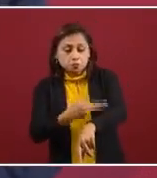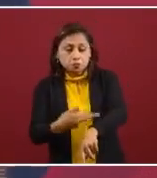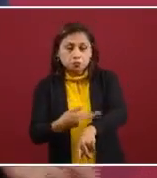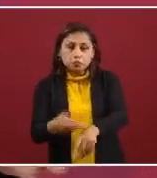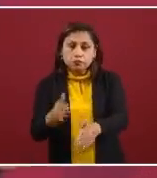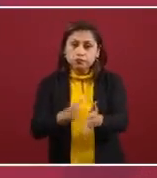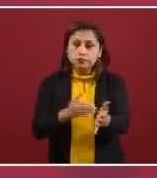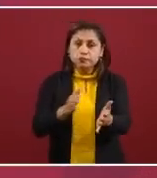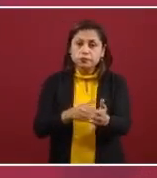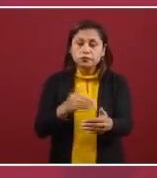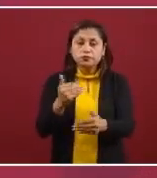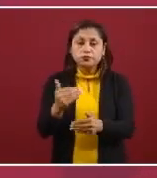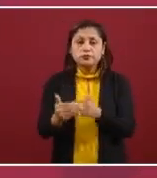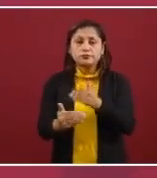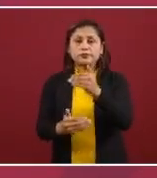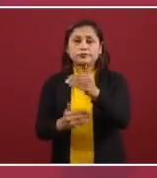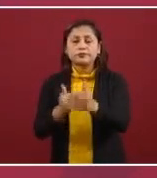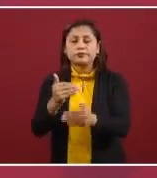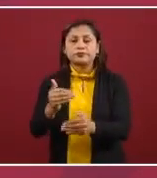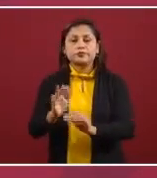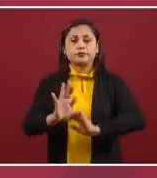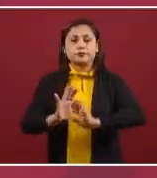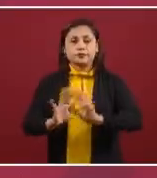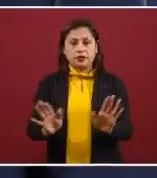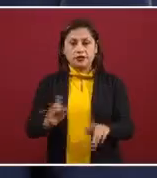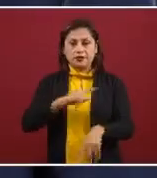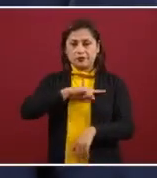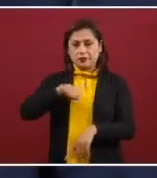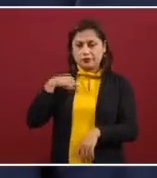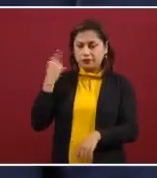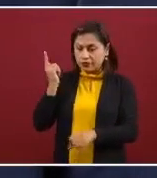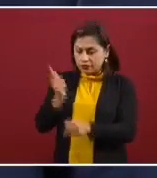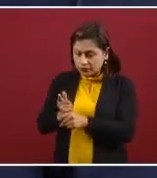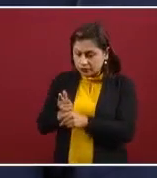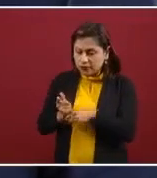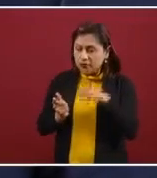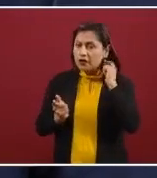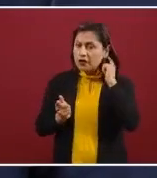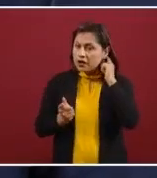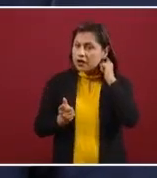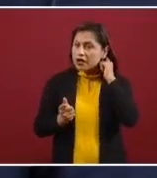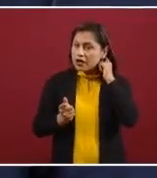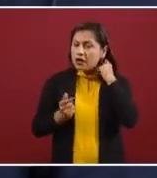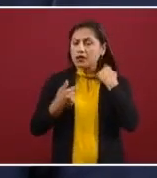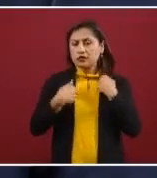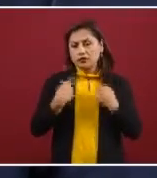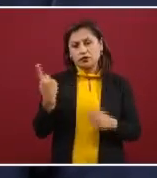hasta que nos dimos cuenta y di la orden